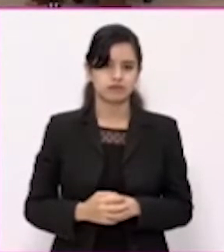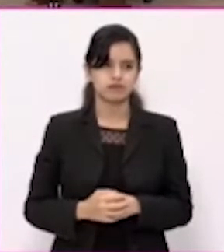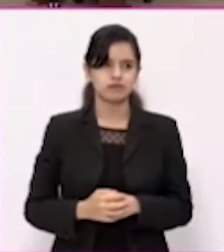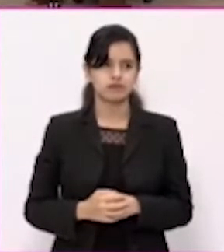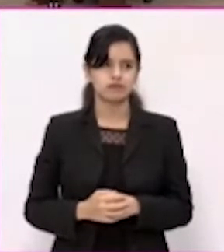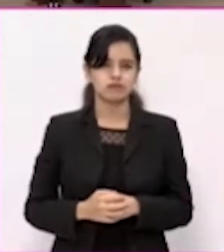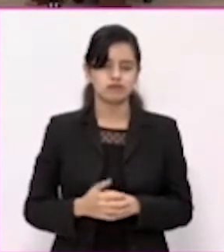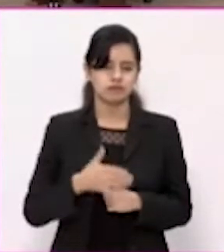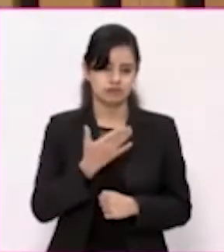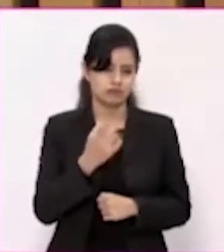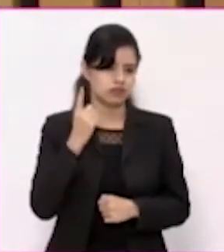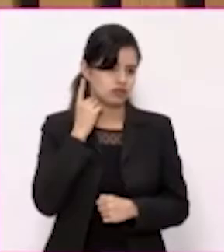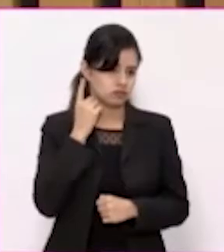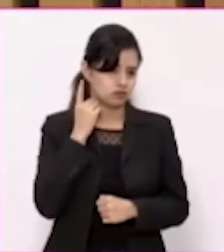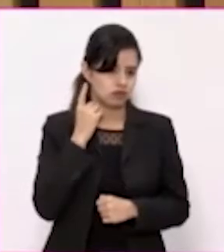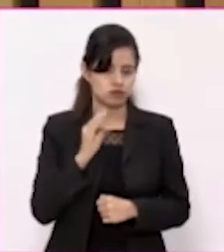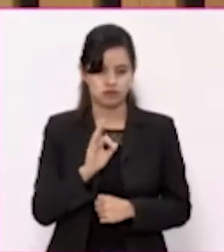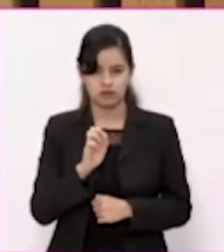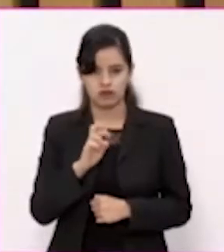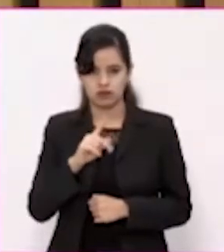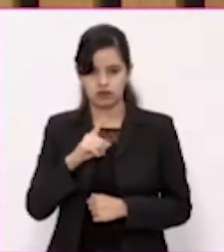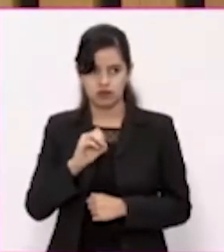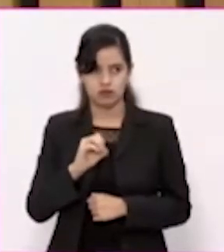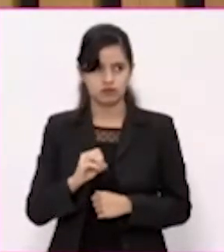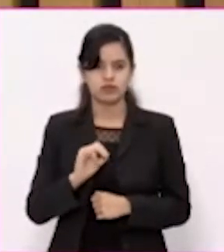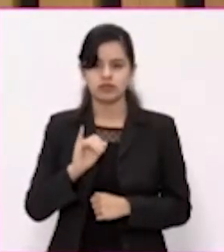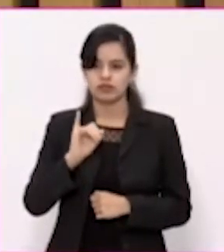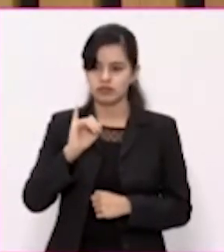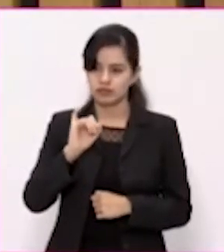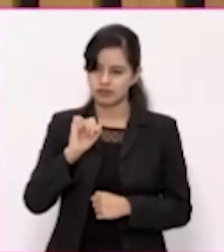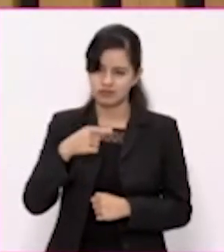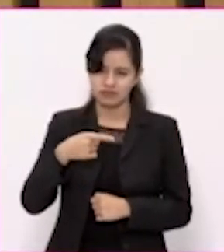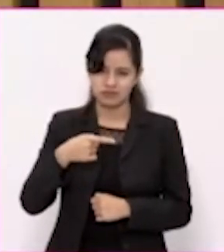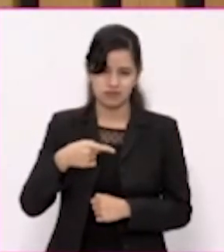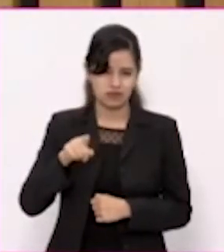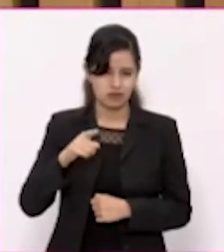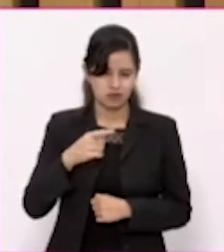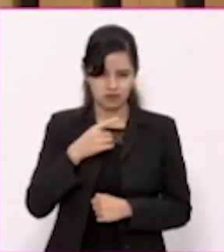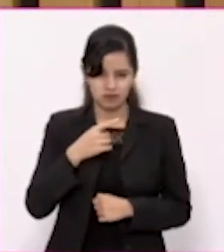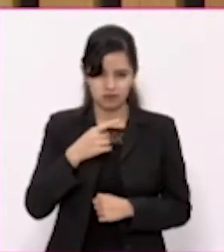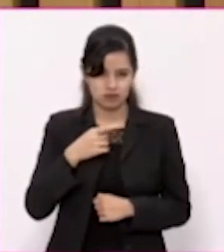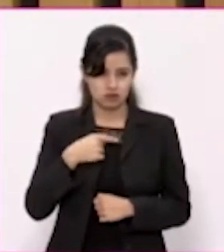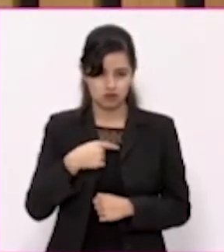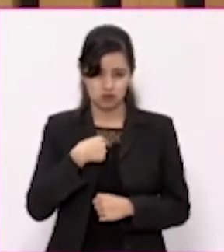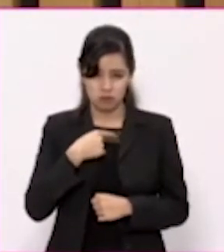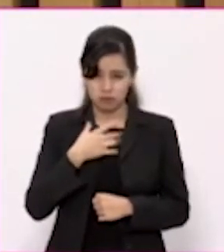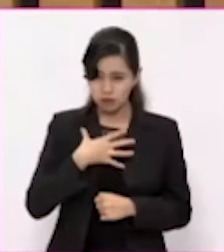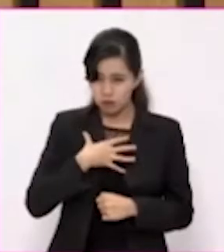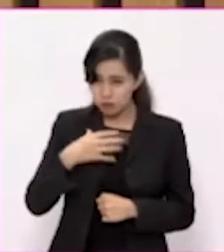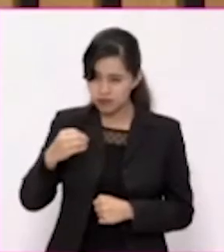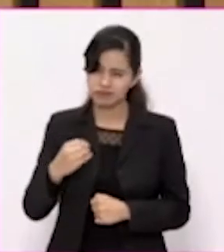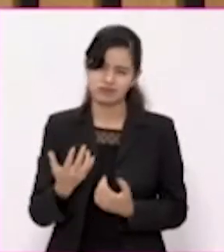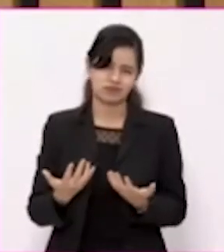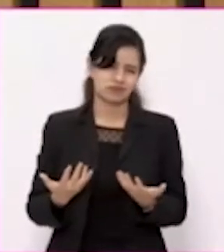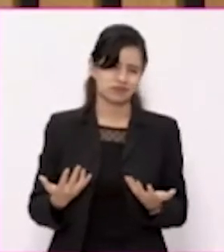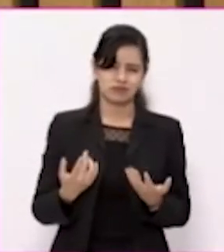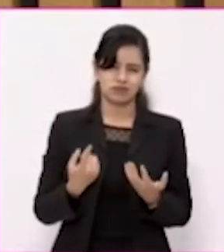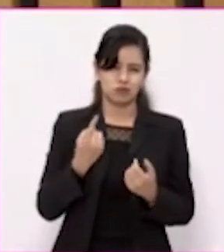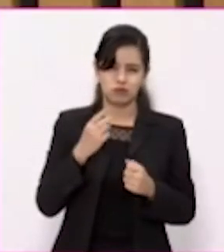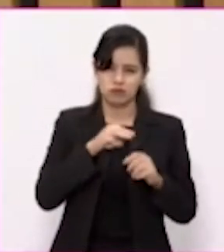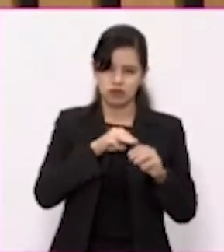presidente. Diputado Fernando Noronha. Sí. Me parece una insolencia que digan que los voy a contagiar. Estamos a más de 1.5 metros de